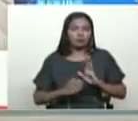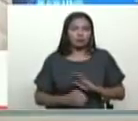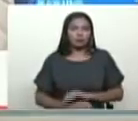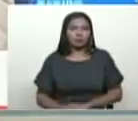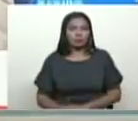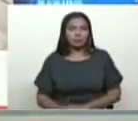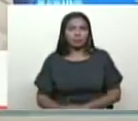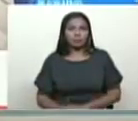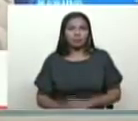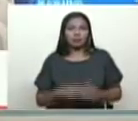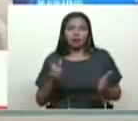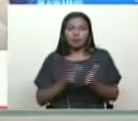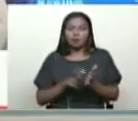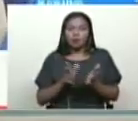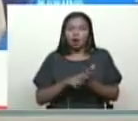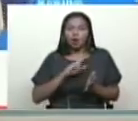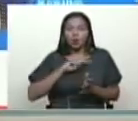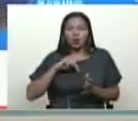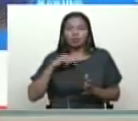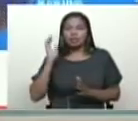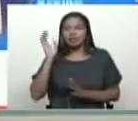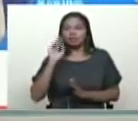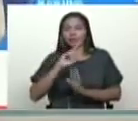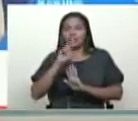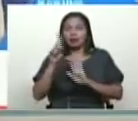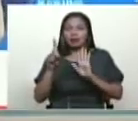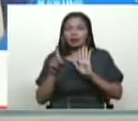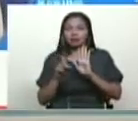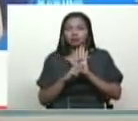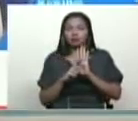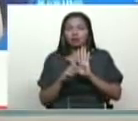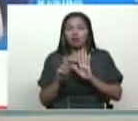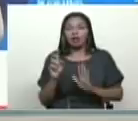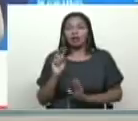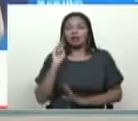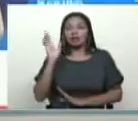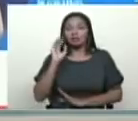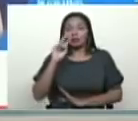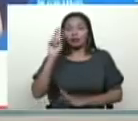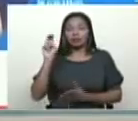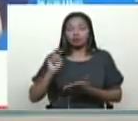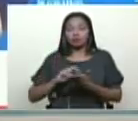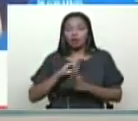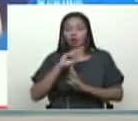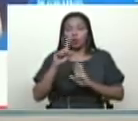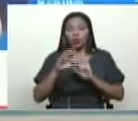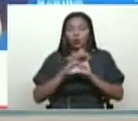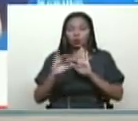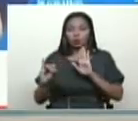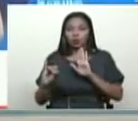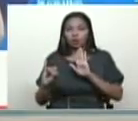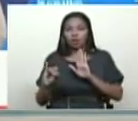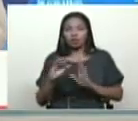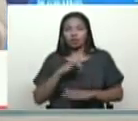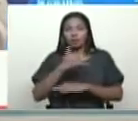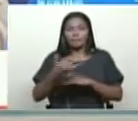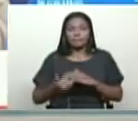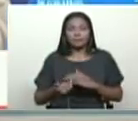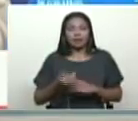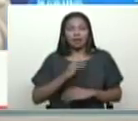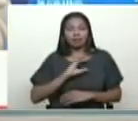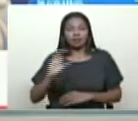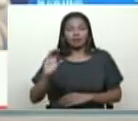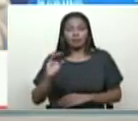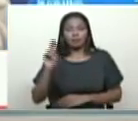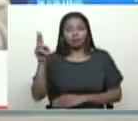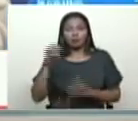que ha aprobado nuestra Asamblea Nacional Constituyente y que es ley de la República, que es el Plan de la Patria 2025.